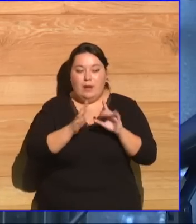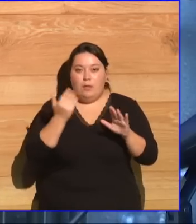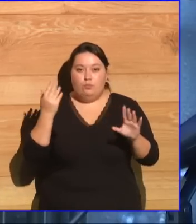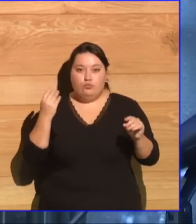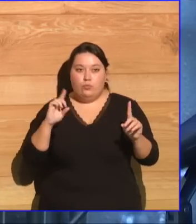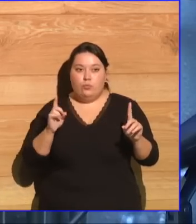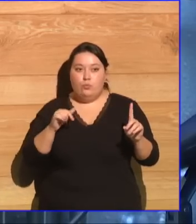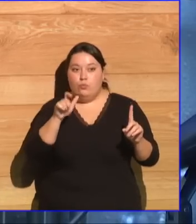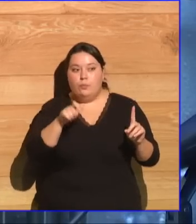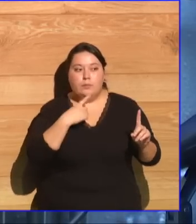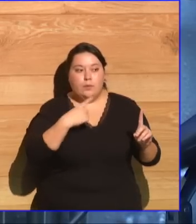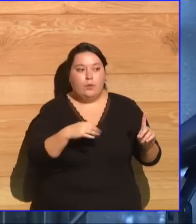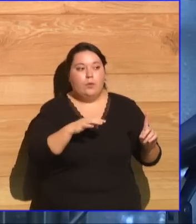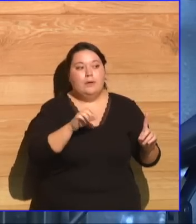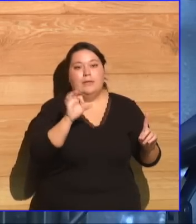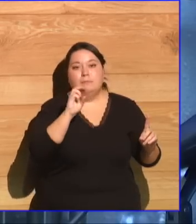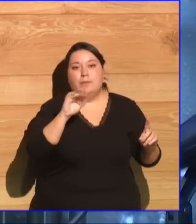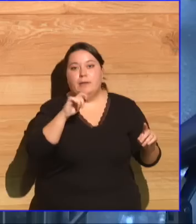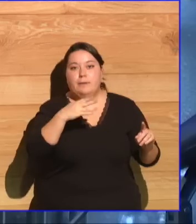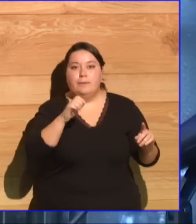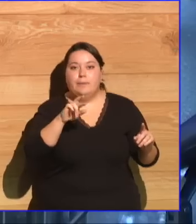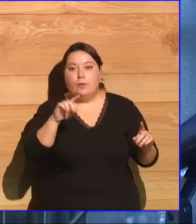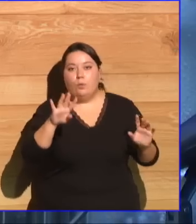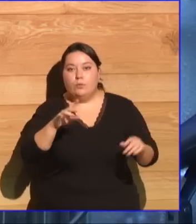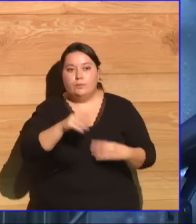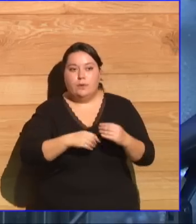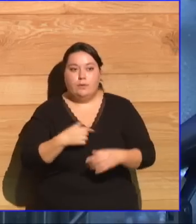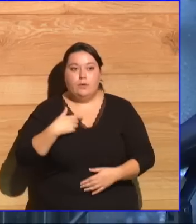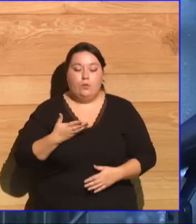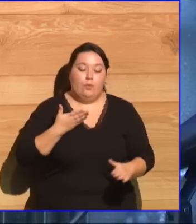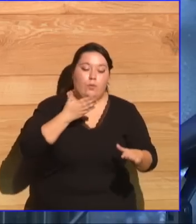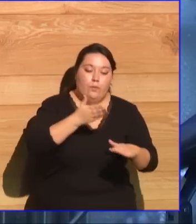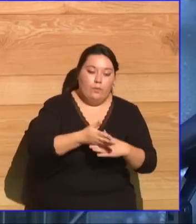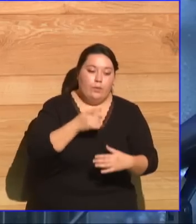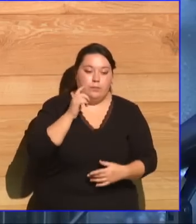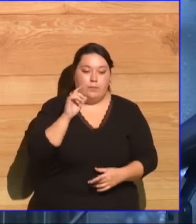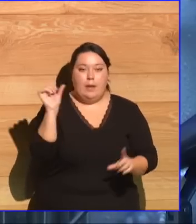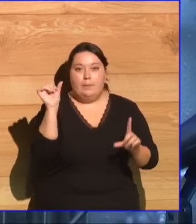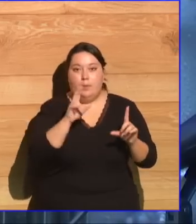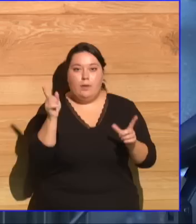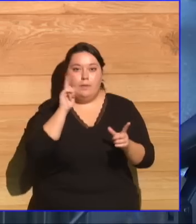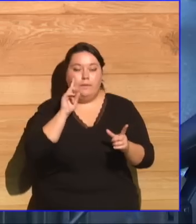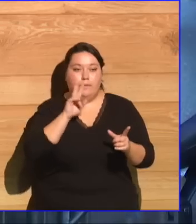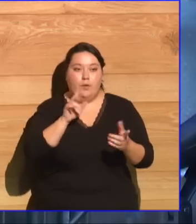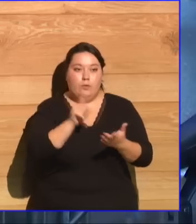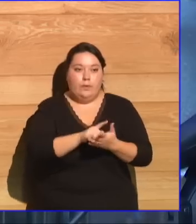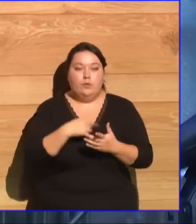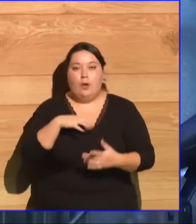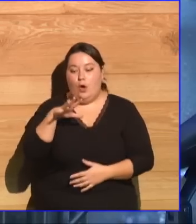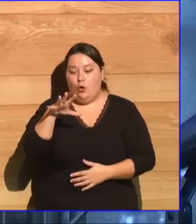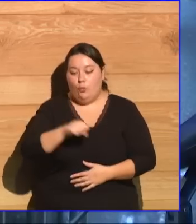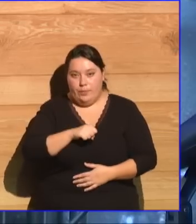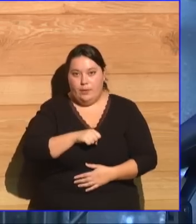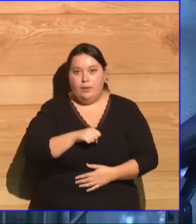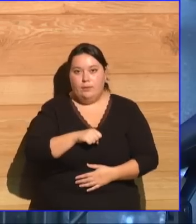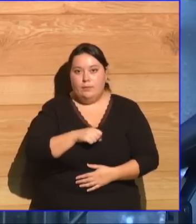de nosotros dijo, vamos a hacer Spielberg 4. Y acudí a ver la película otra vez, me la compré en Apple